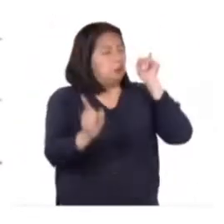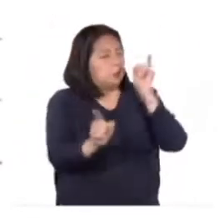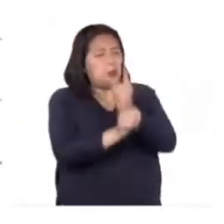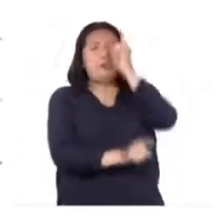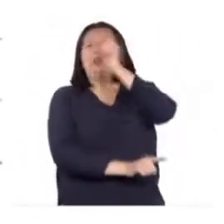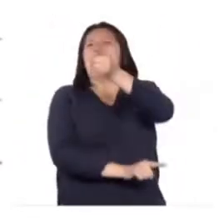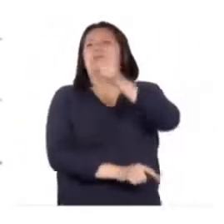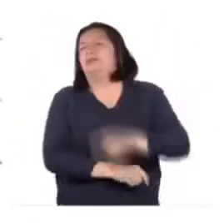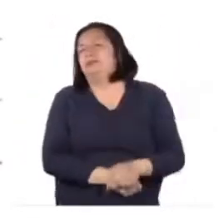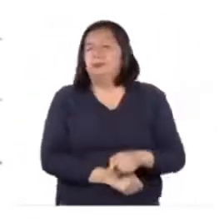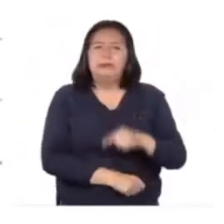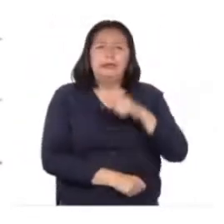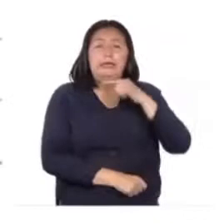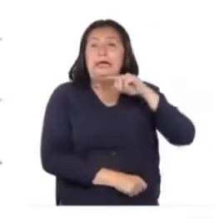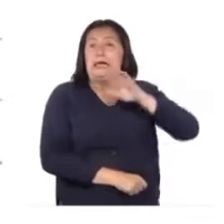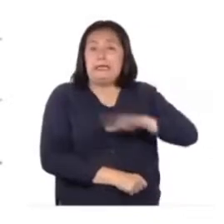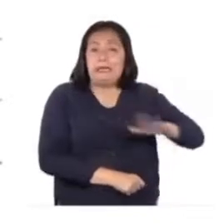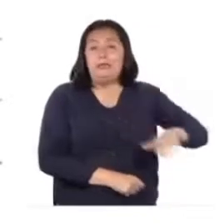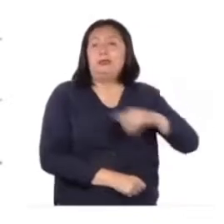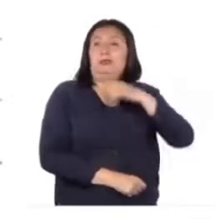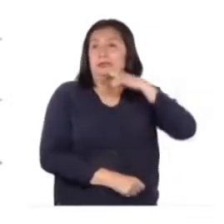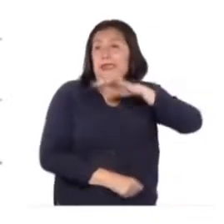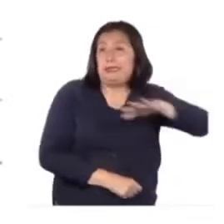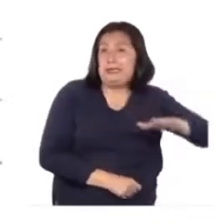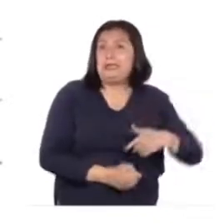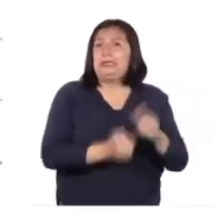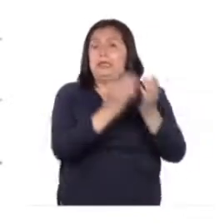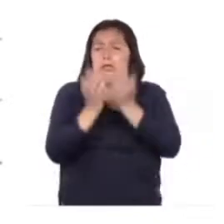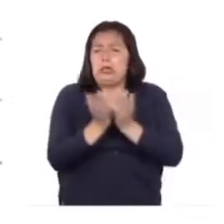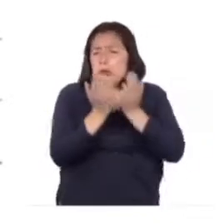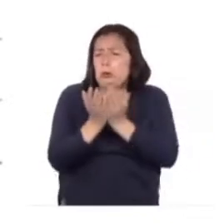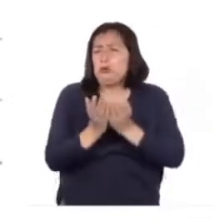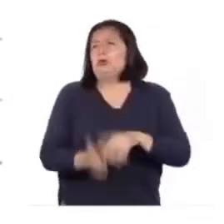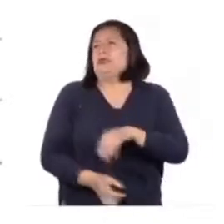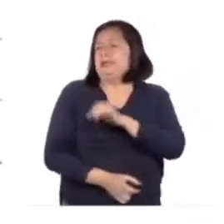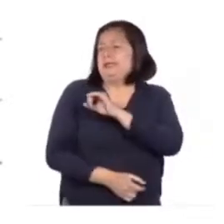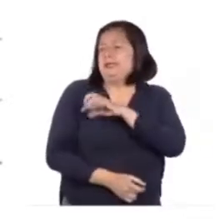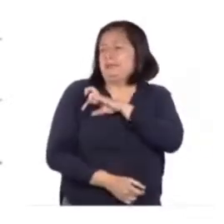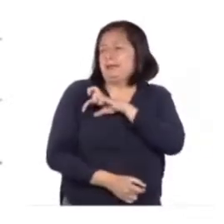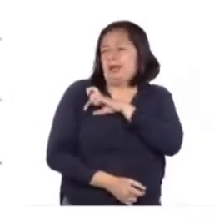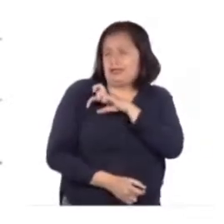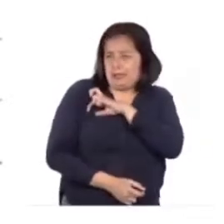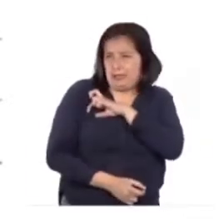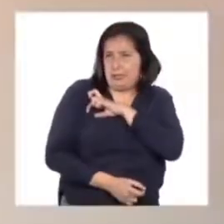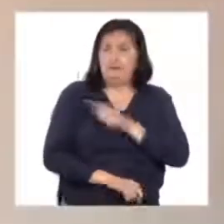Correcto, es Niños y niñas que estudian en el nivel primario.